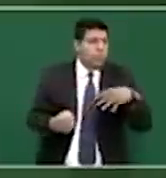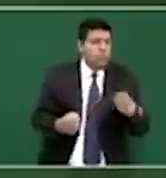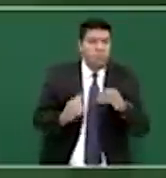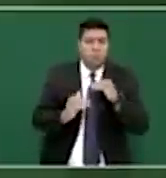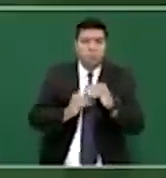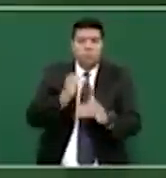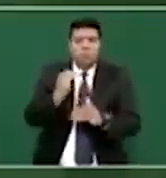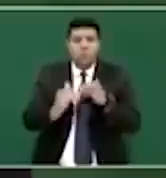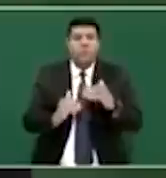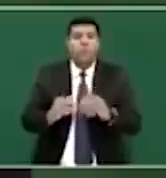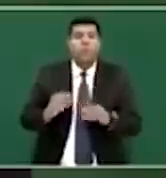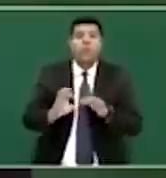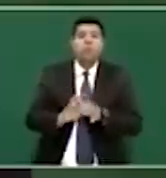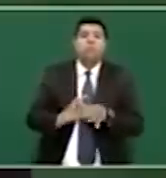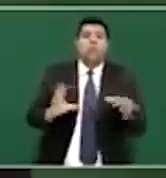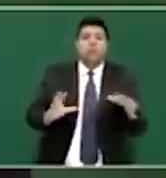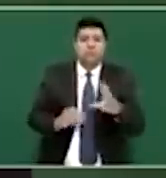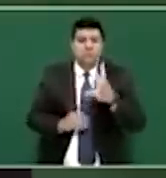haya dispersión.